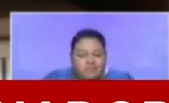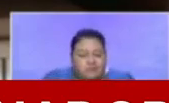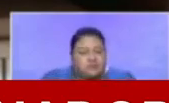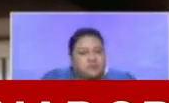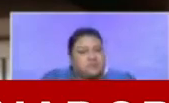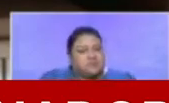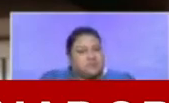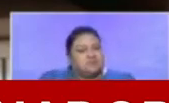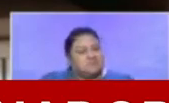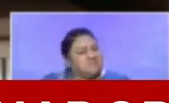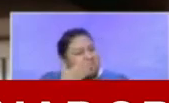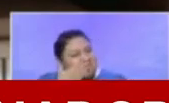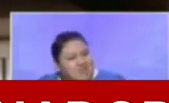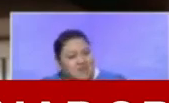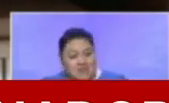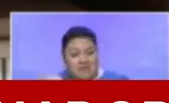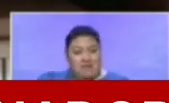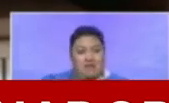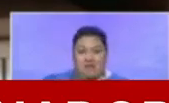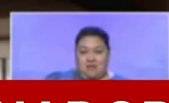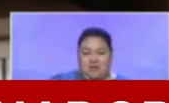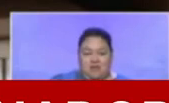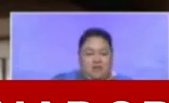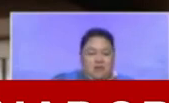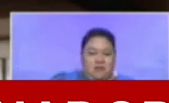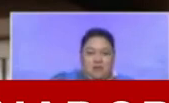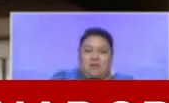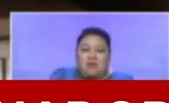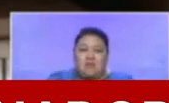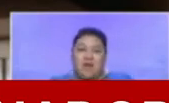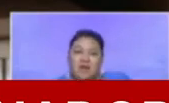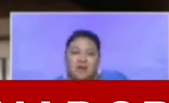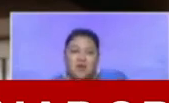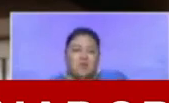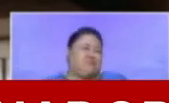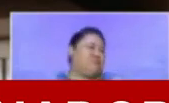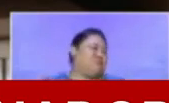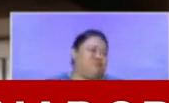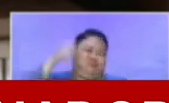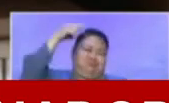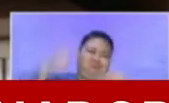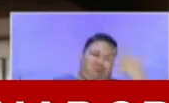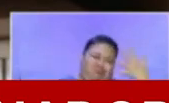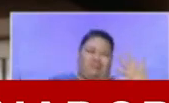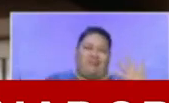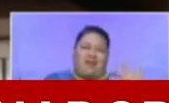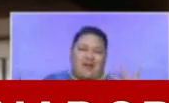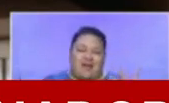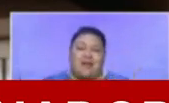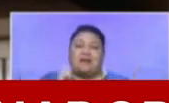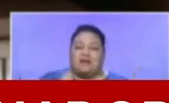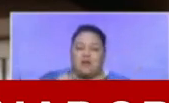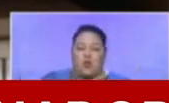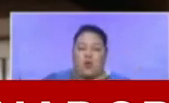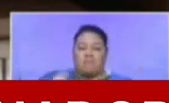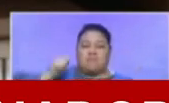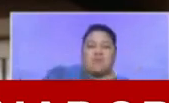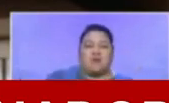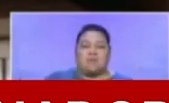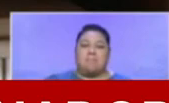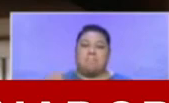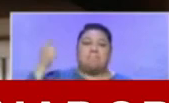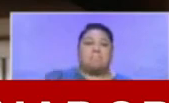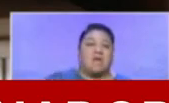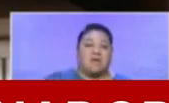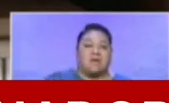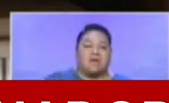que le respondan y lo que ellos analicen, vamos a tener mucha luz la próxima semana, es muy probable que sea la próxima semana, de qué es lo que va a ocurrir con el